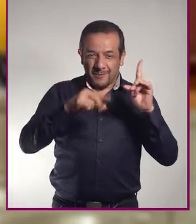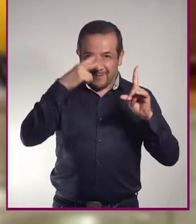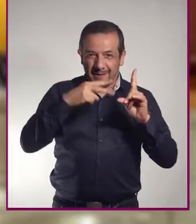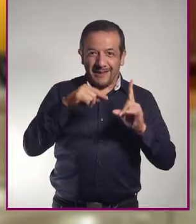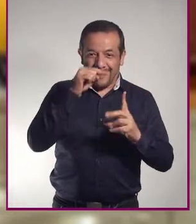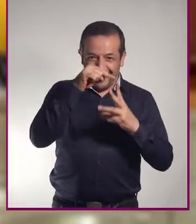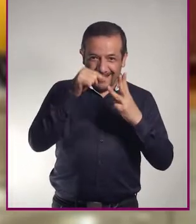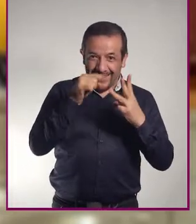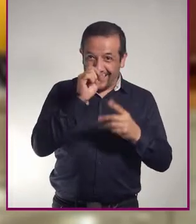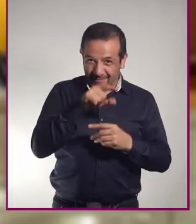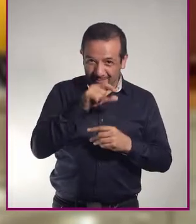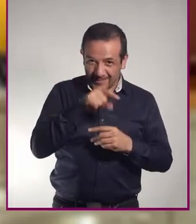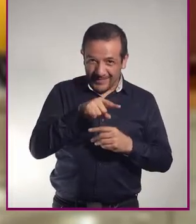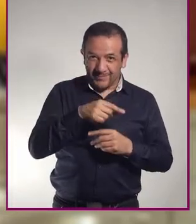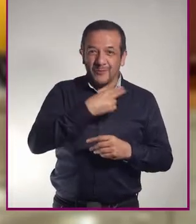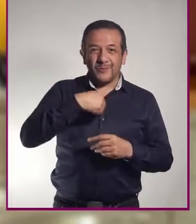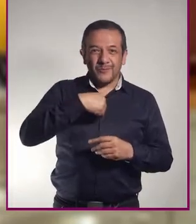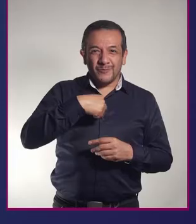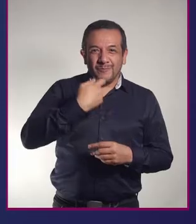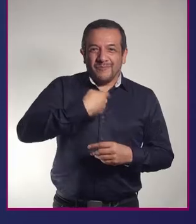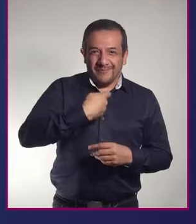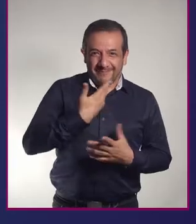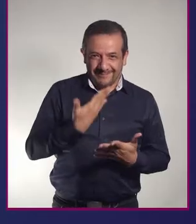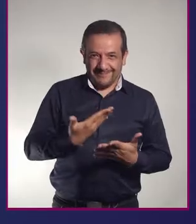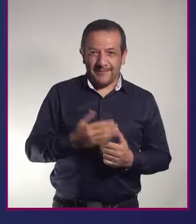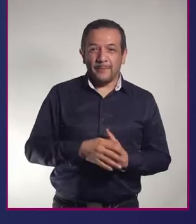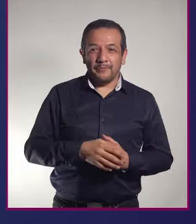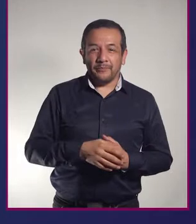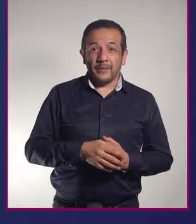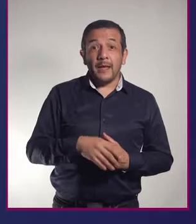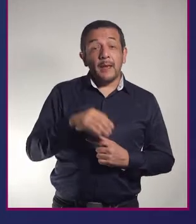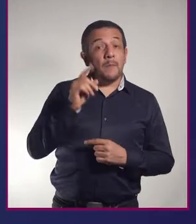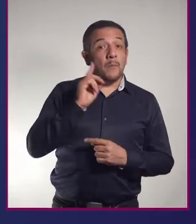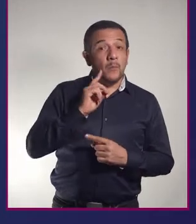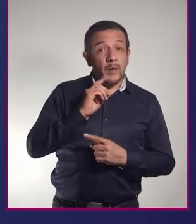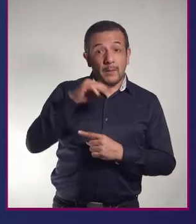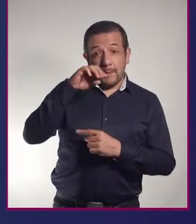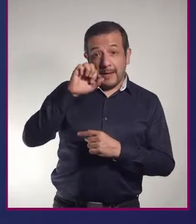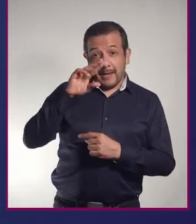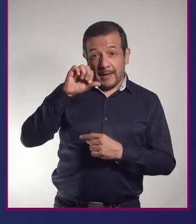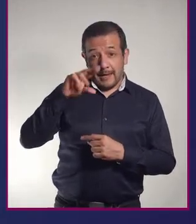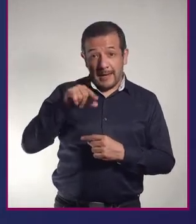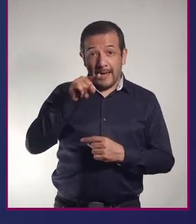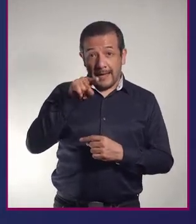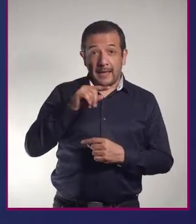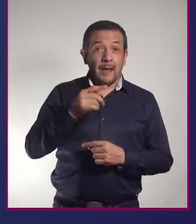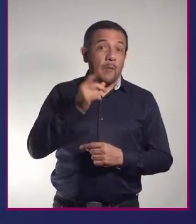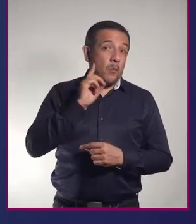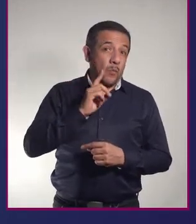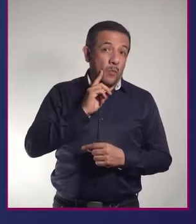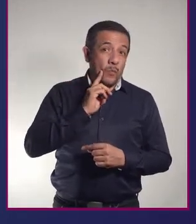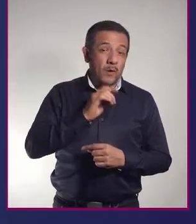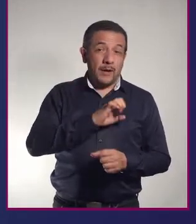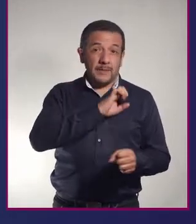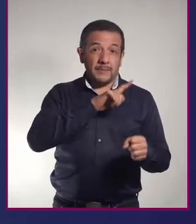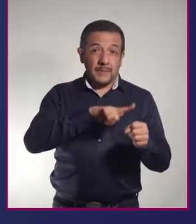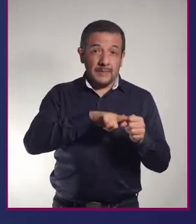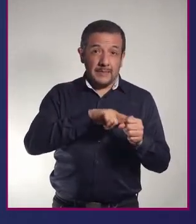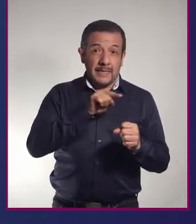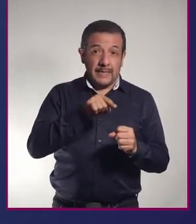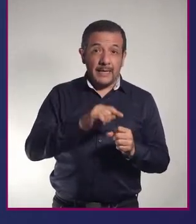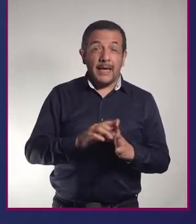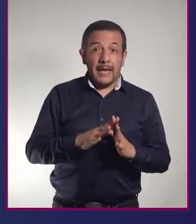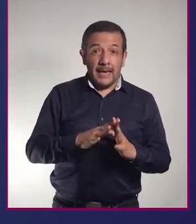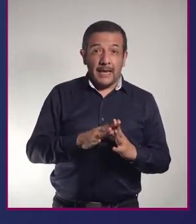estos ingredientes que tanto nos definen. De acuerdo con Mariana Coria López, especialista en gastronomía y patrimonio cultural